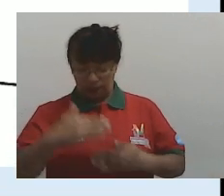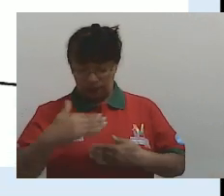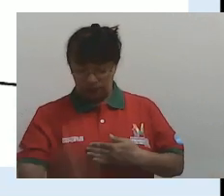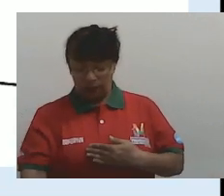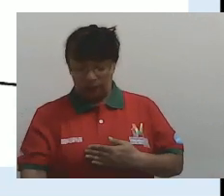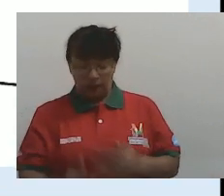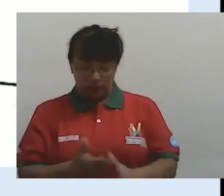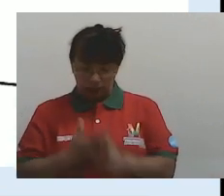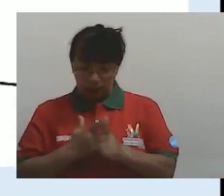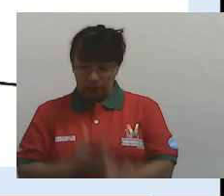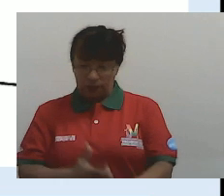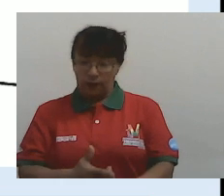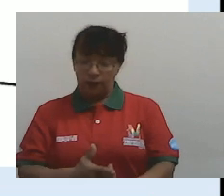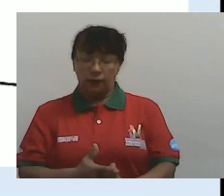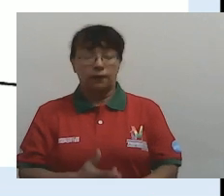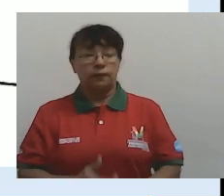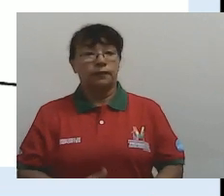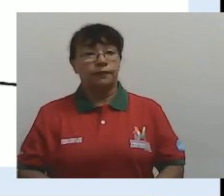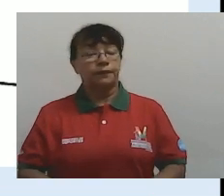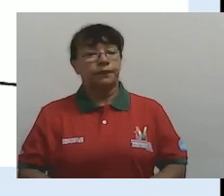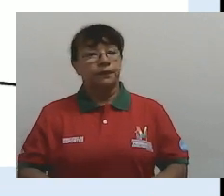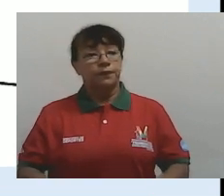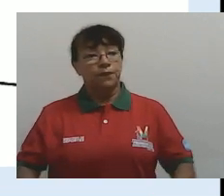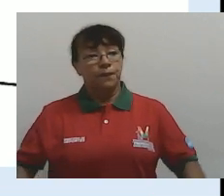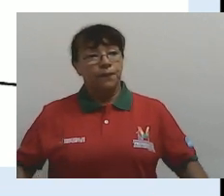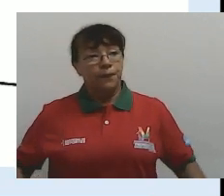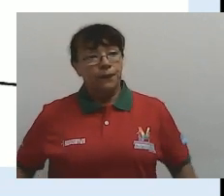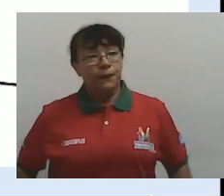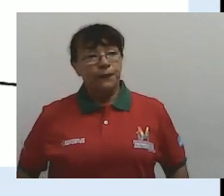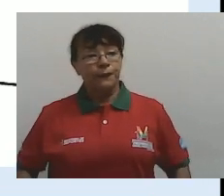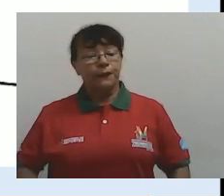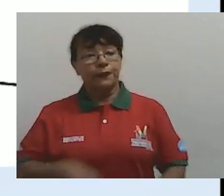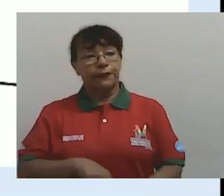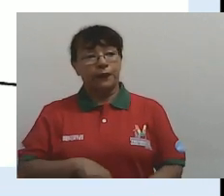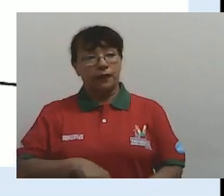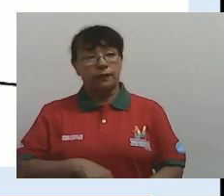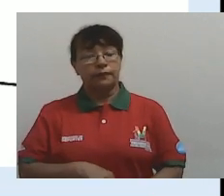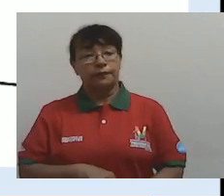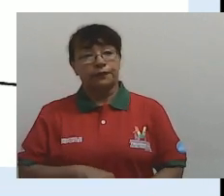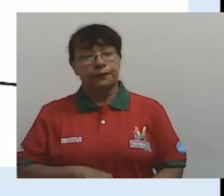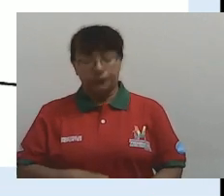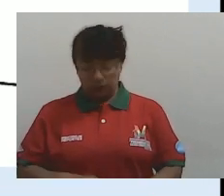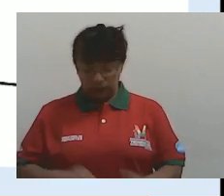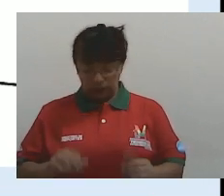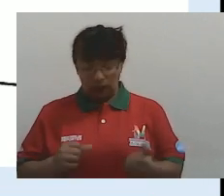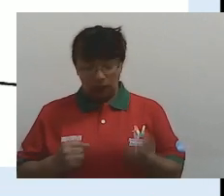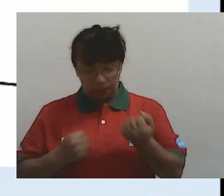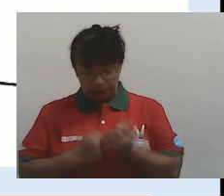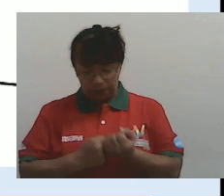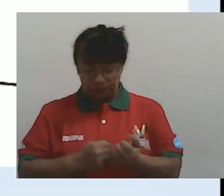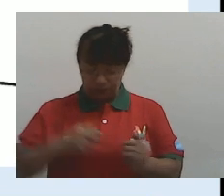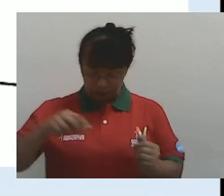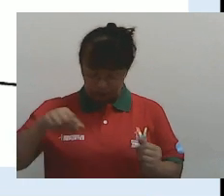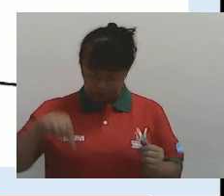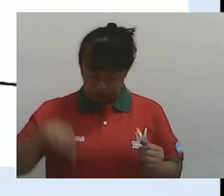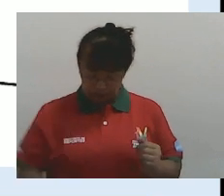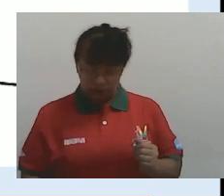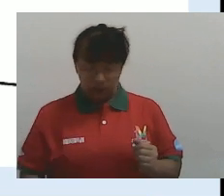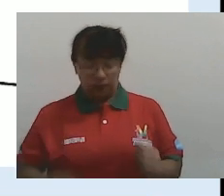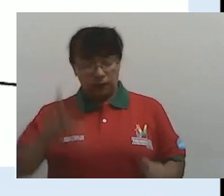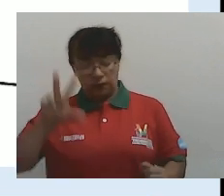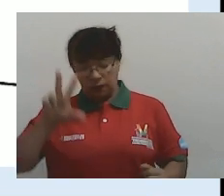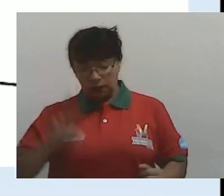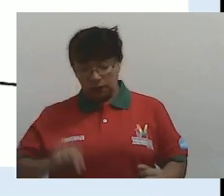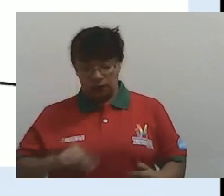impulso y la zona de caída. Se puede apoyar el pie, solo apoyar el pie, no pasar la